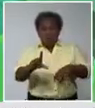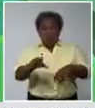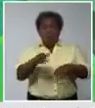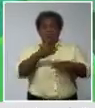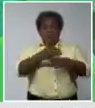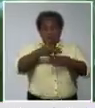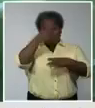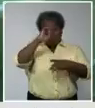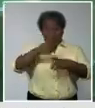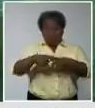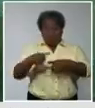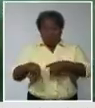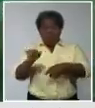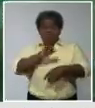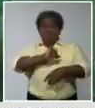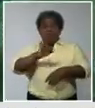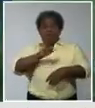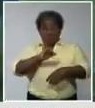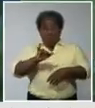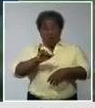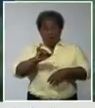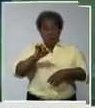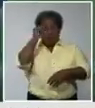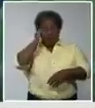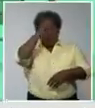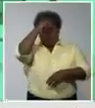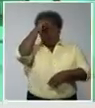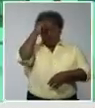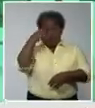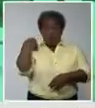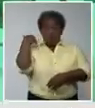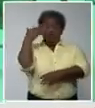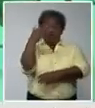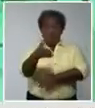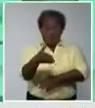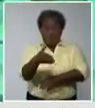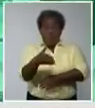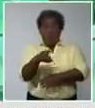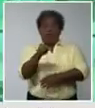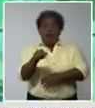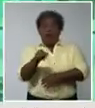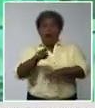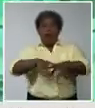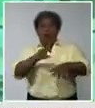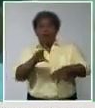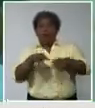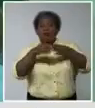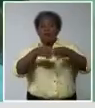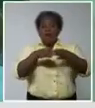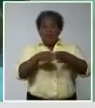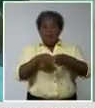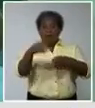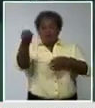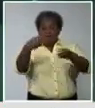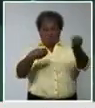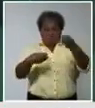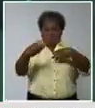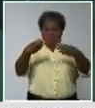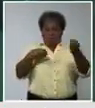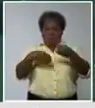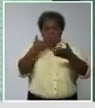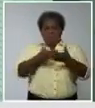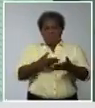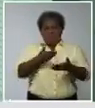de semana que tuvimos que asistir a la provincia de Holguín y a la provincia de Granma, y que haya confianza